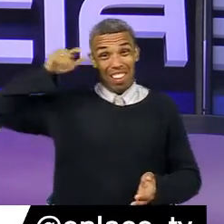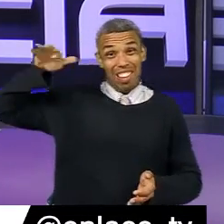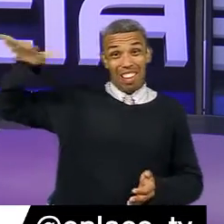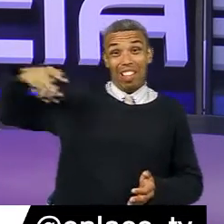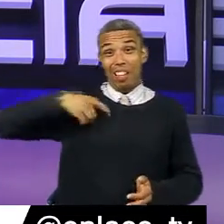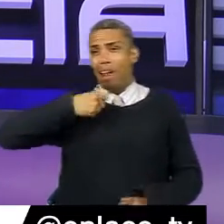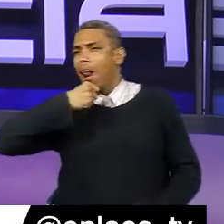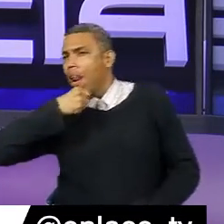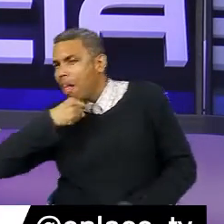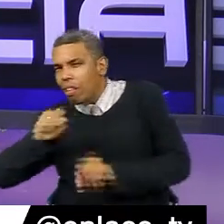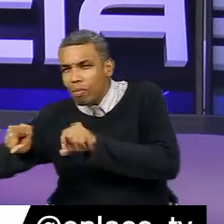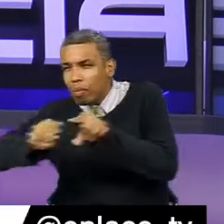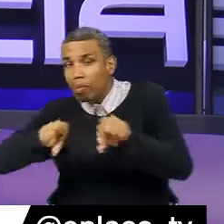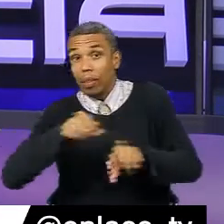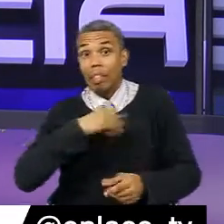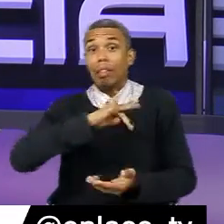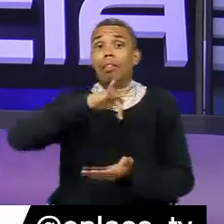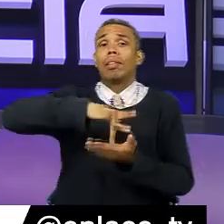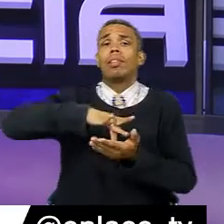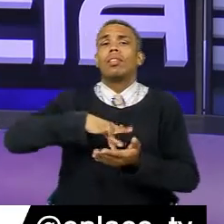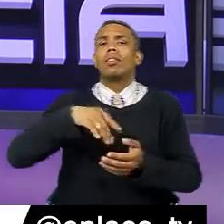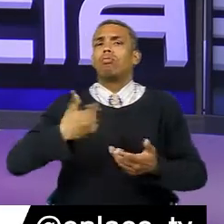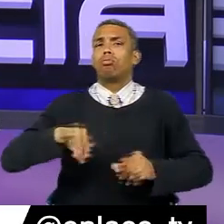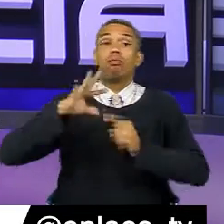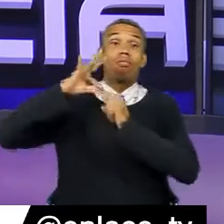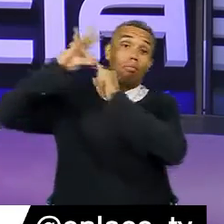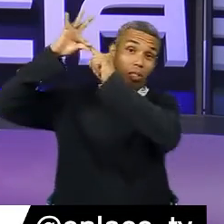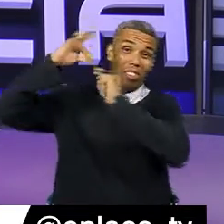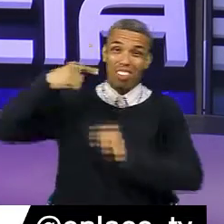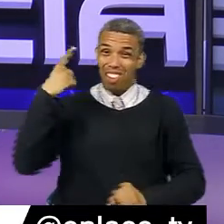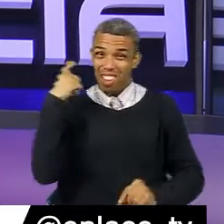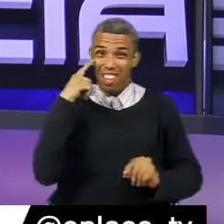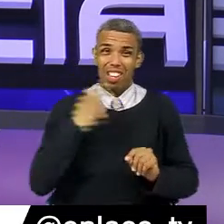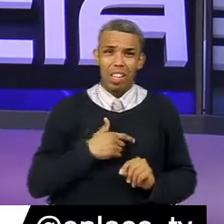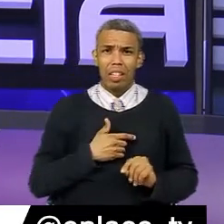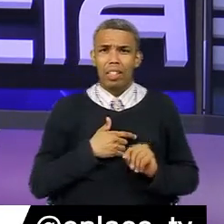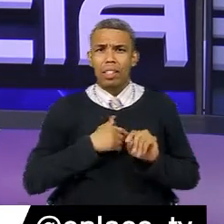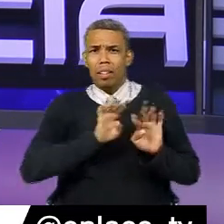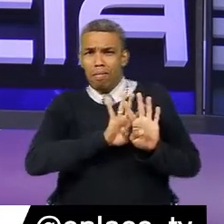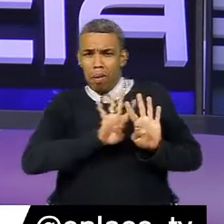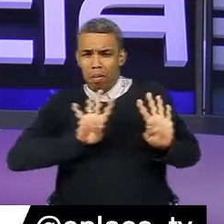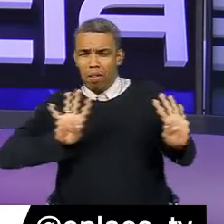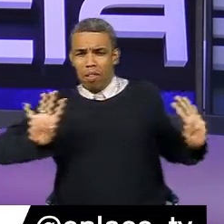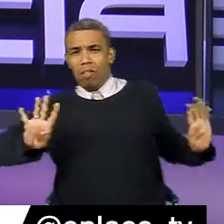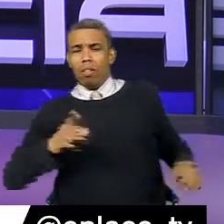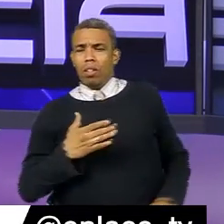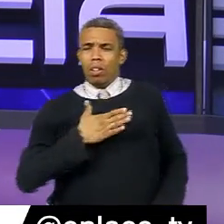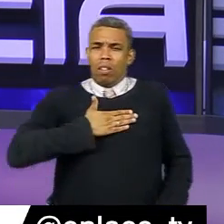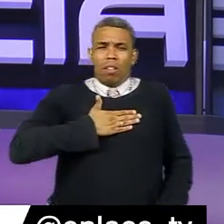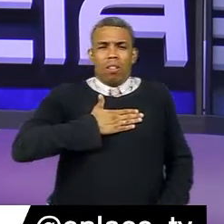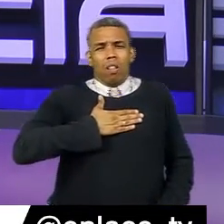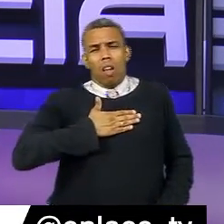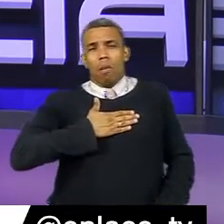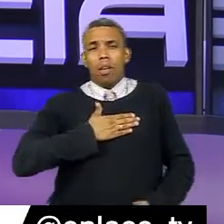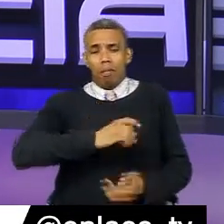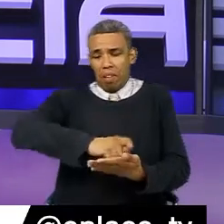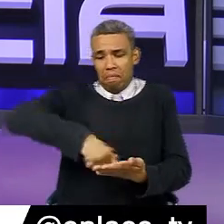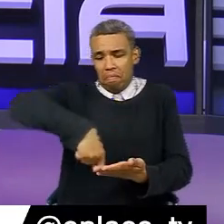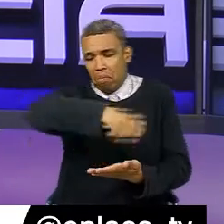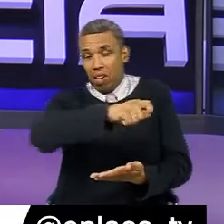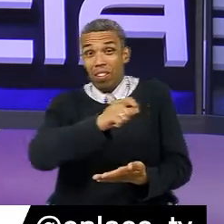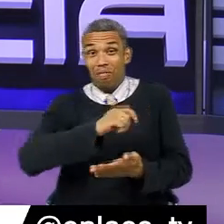llegó para los actos de firma de los acuerdos de paz esta noticia que fue mundial y que además por sus lágrimas en